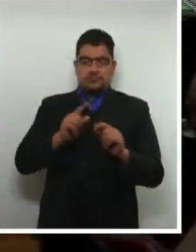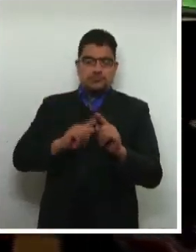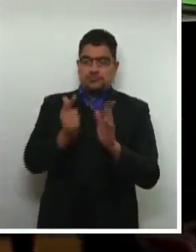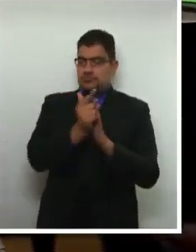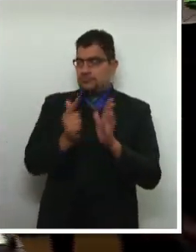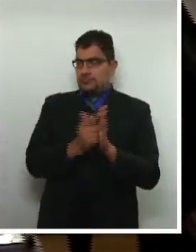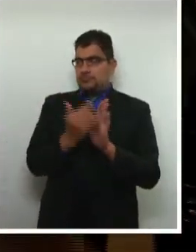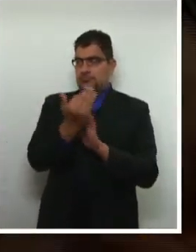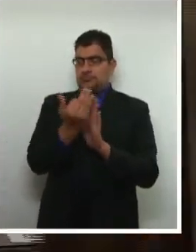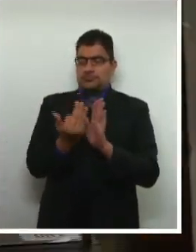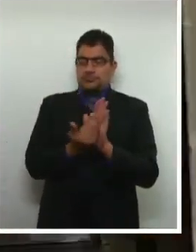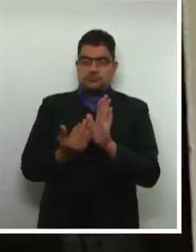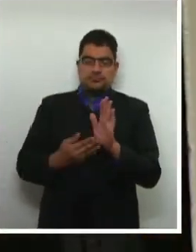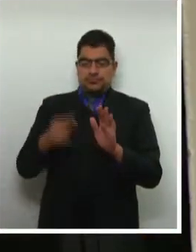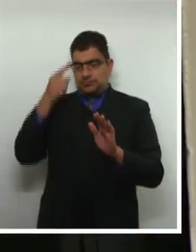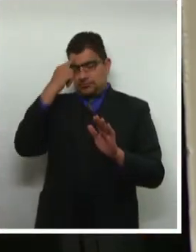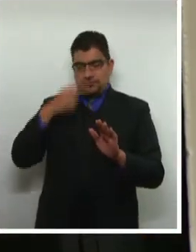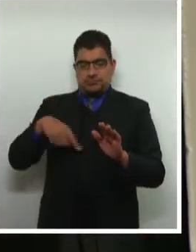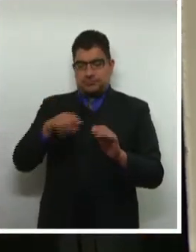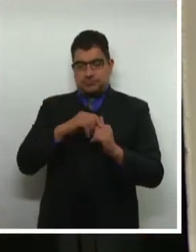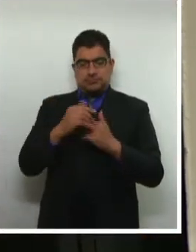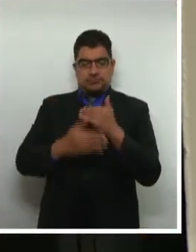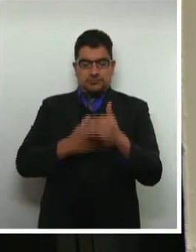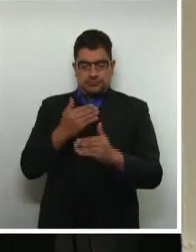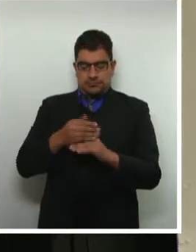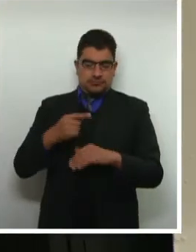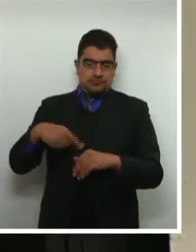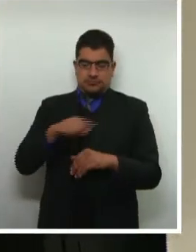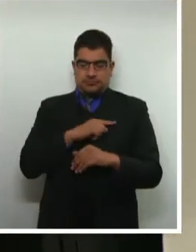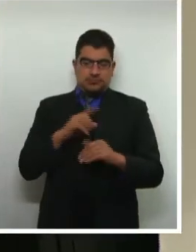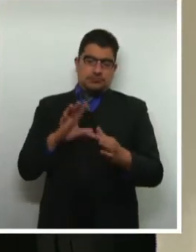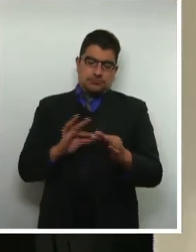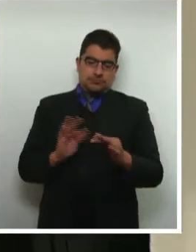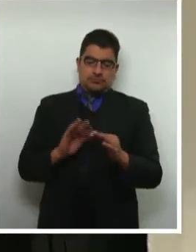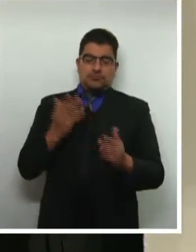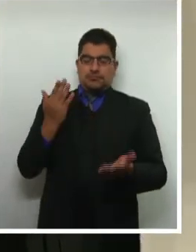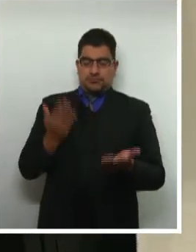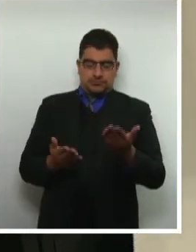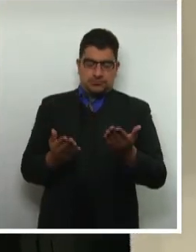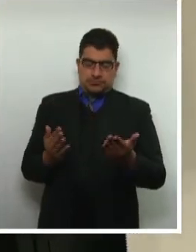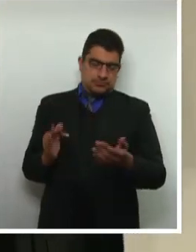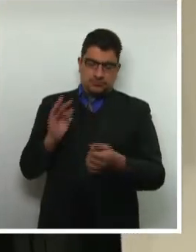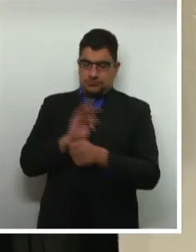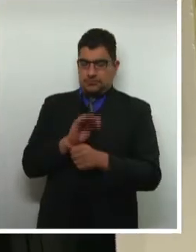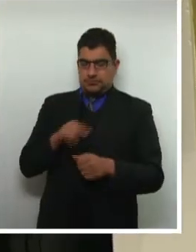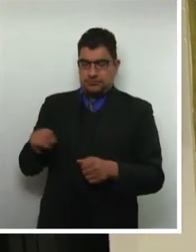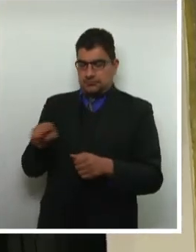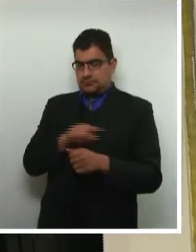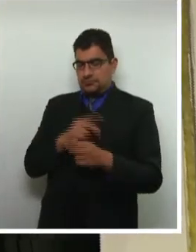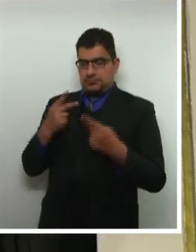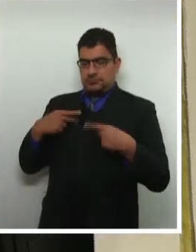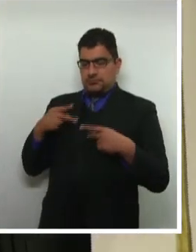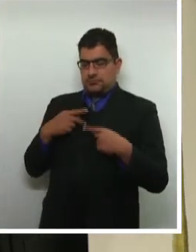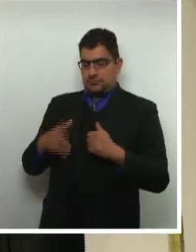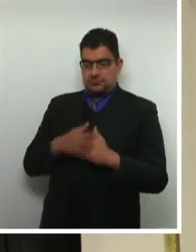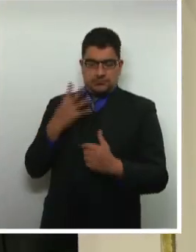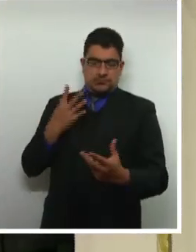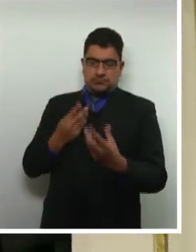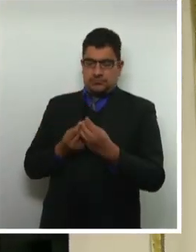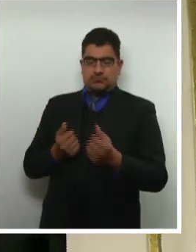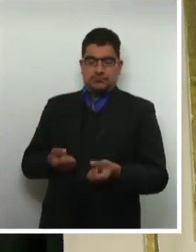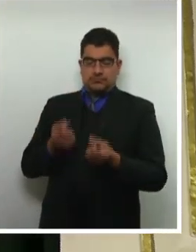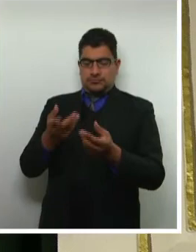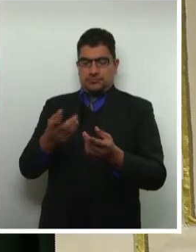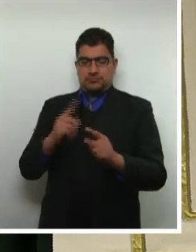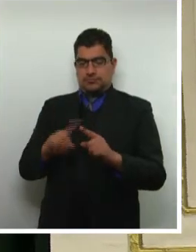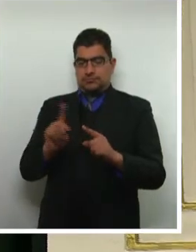para su conservación, preservación y restauración en beneficio de la comunidad. Asimismo, se deberá armonizar la